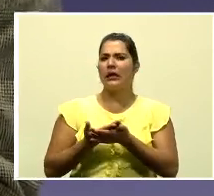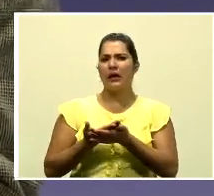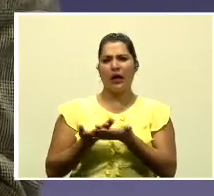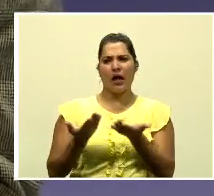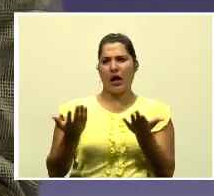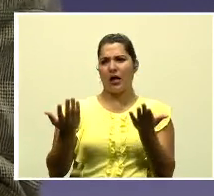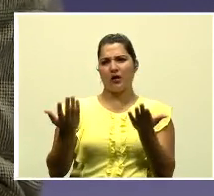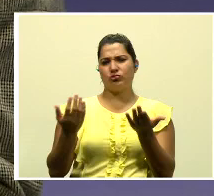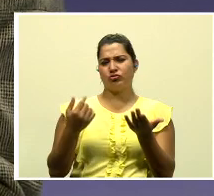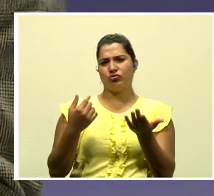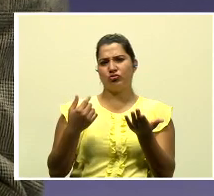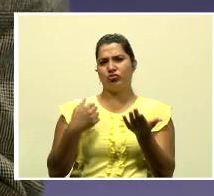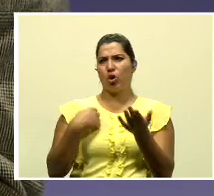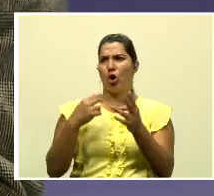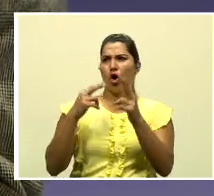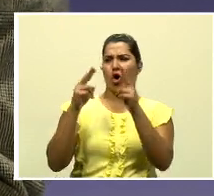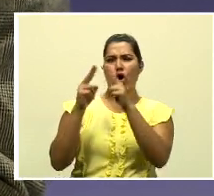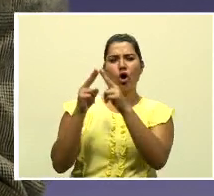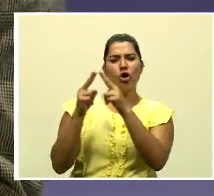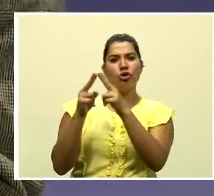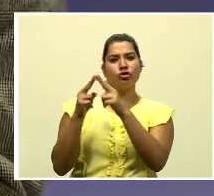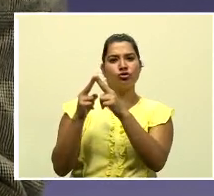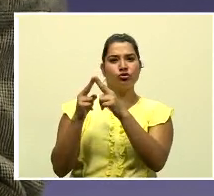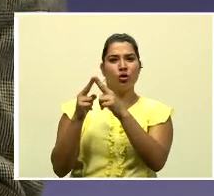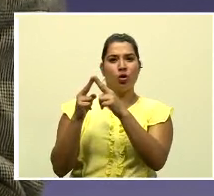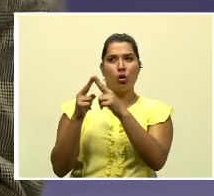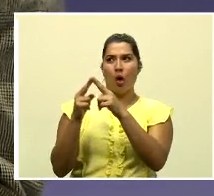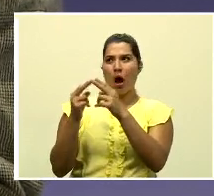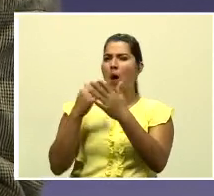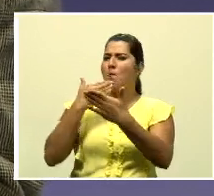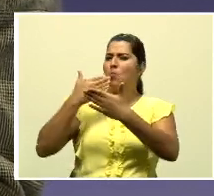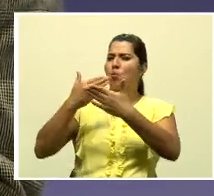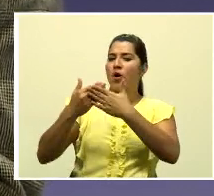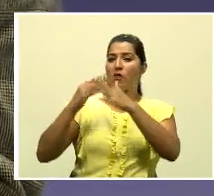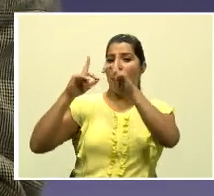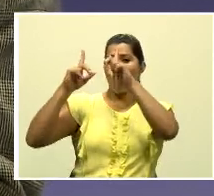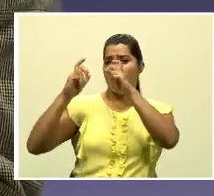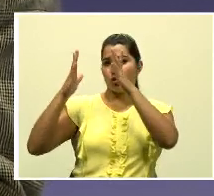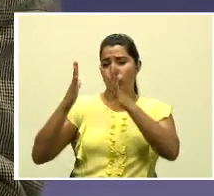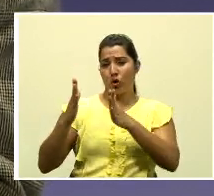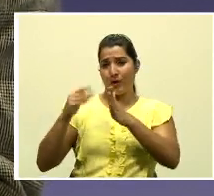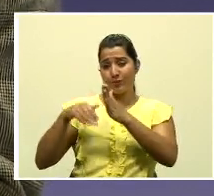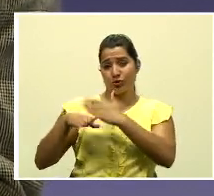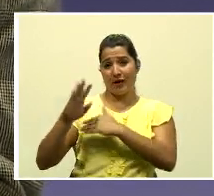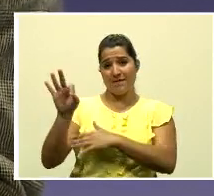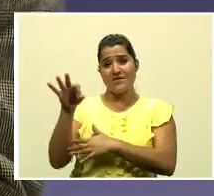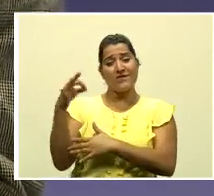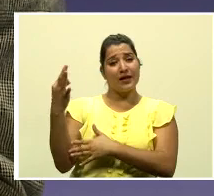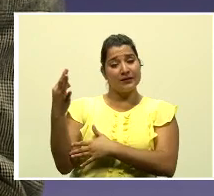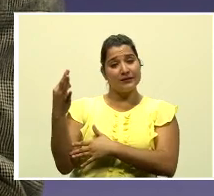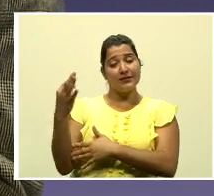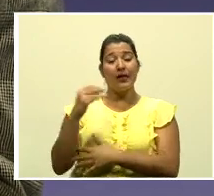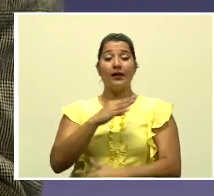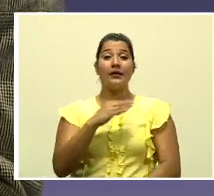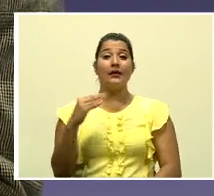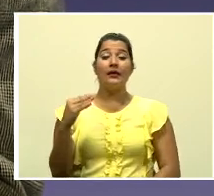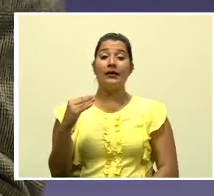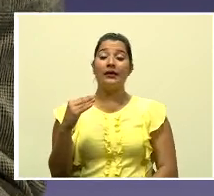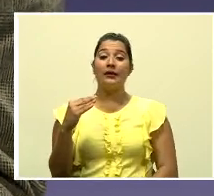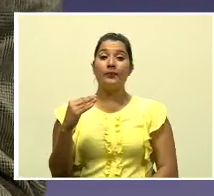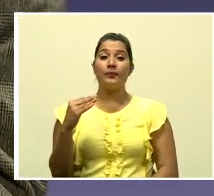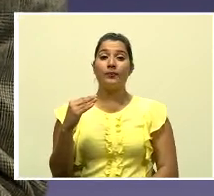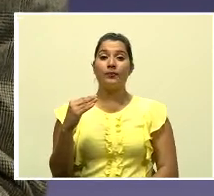ver la obra de grandes fotógrafos franceses, que sin embargo,